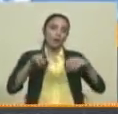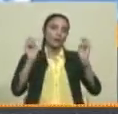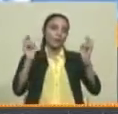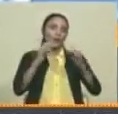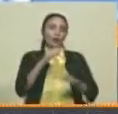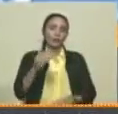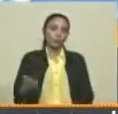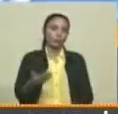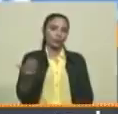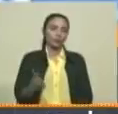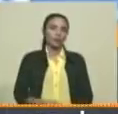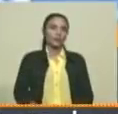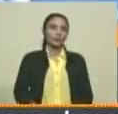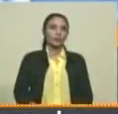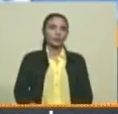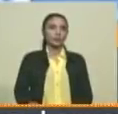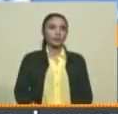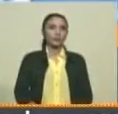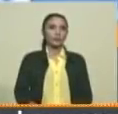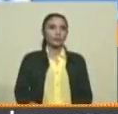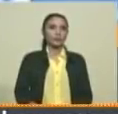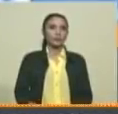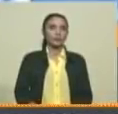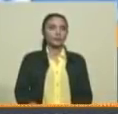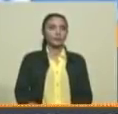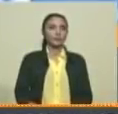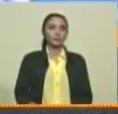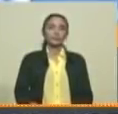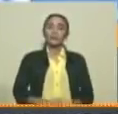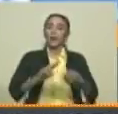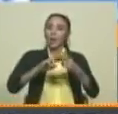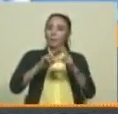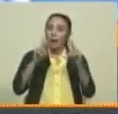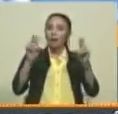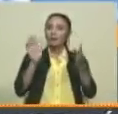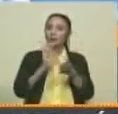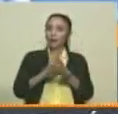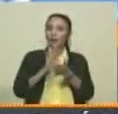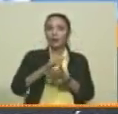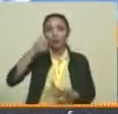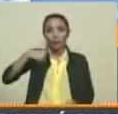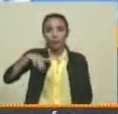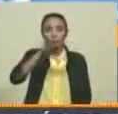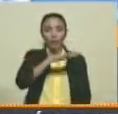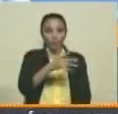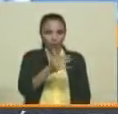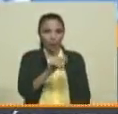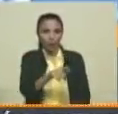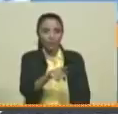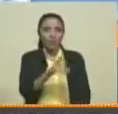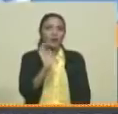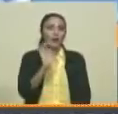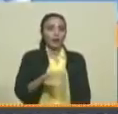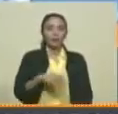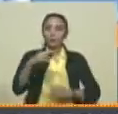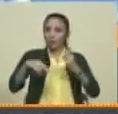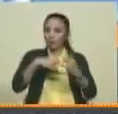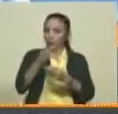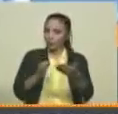importante. Cuando yo digo que habrá paz, estabilidad y tranquilidad en el país solo si la revolución